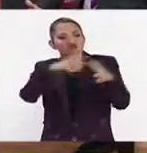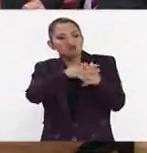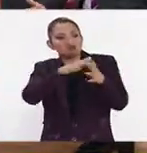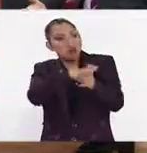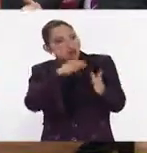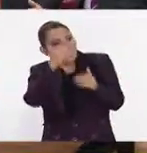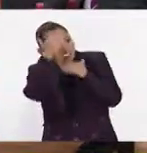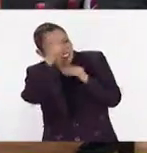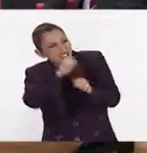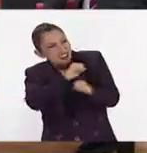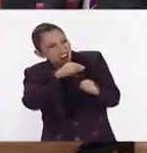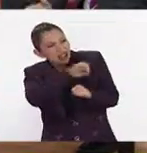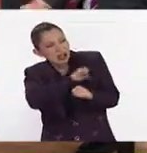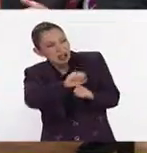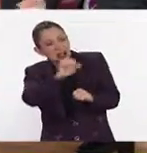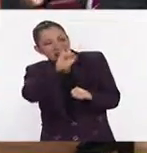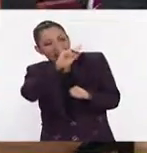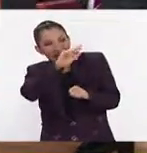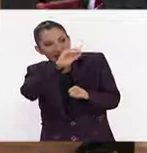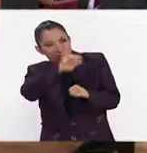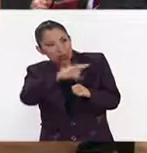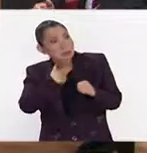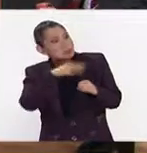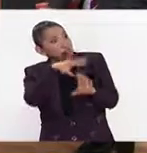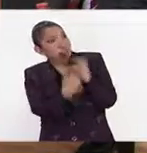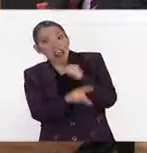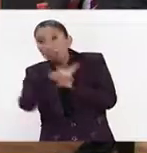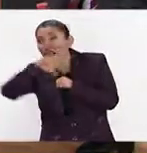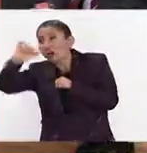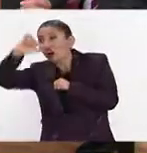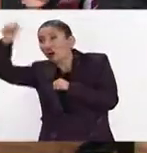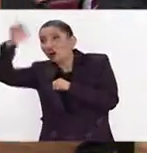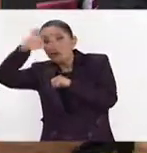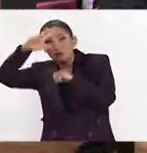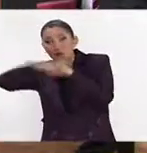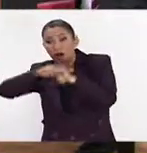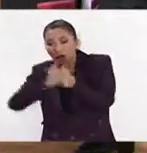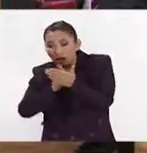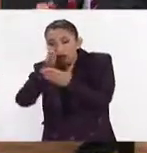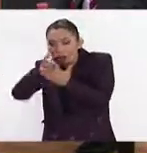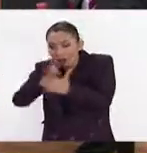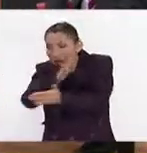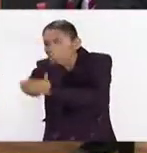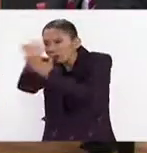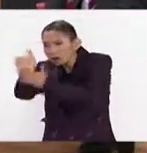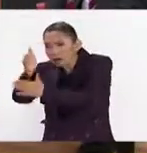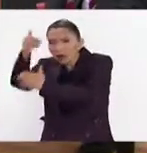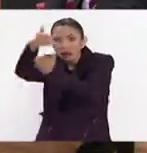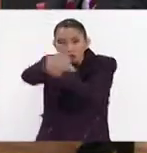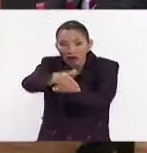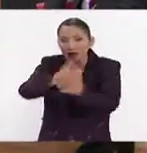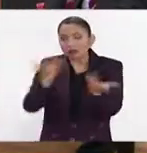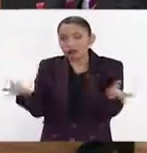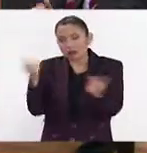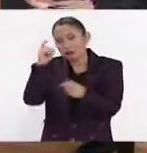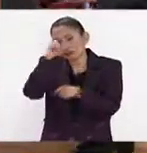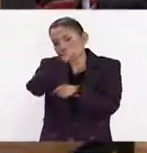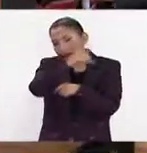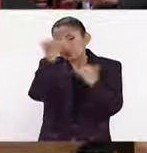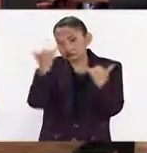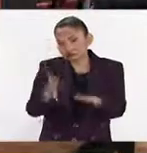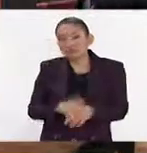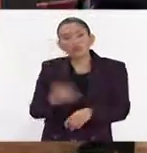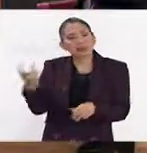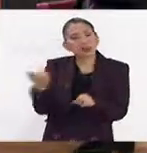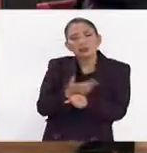hay terrorismo, como es en Siria, que se buscan desplazar hasta Europa pasando por, bueno, en verdaderas tempestades. Es decir, ¿qué